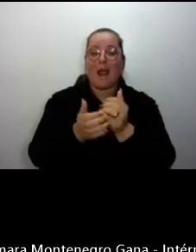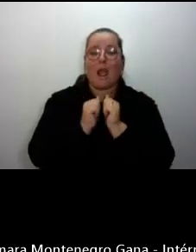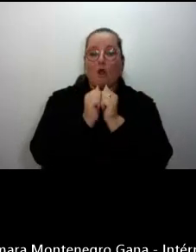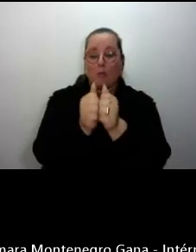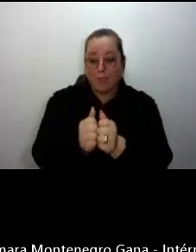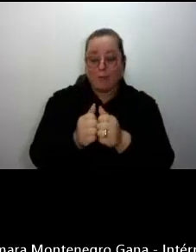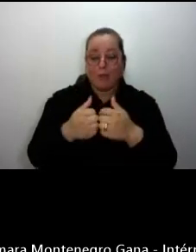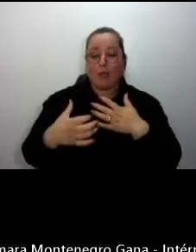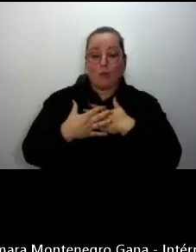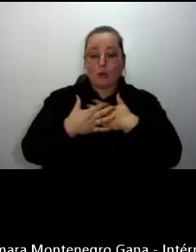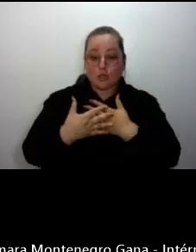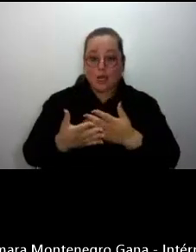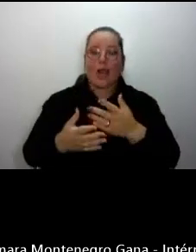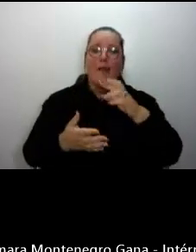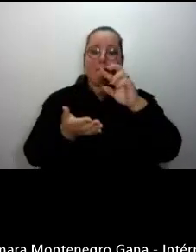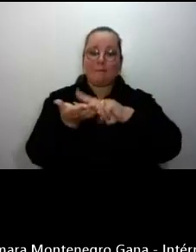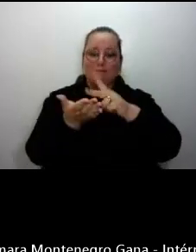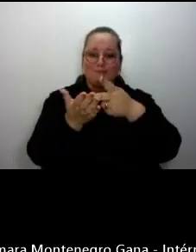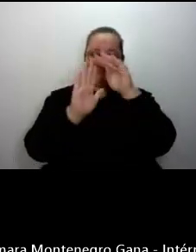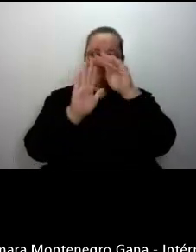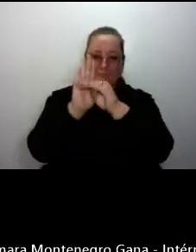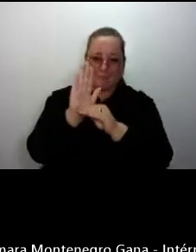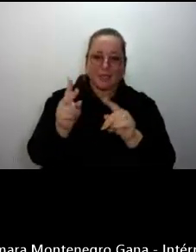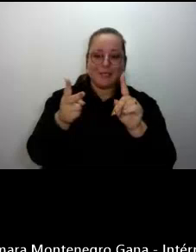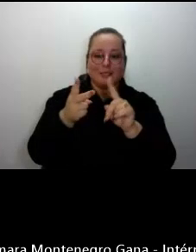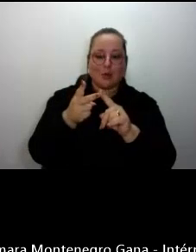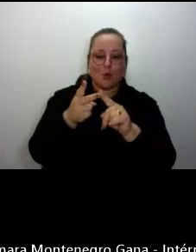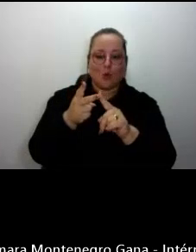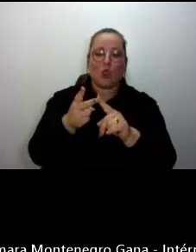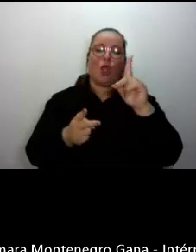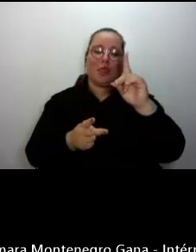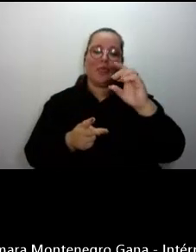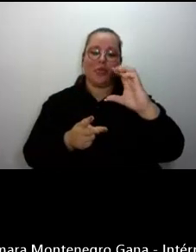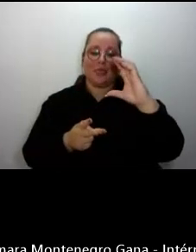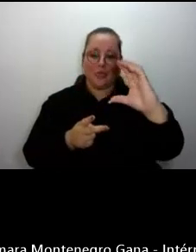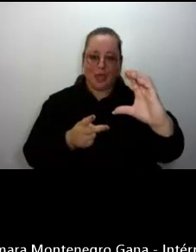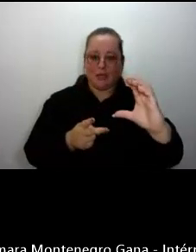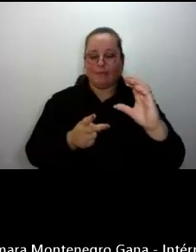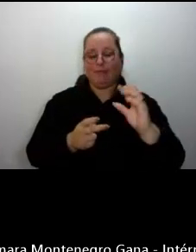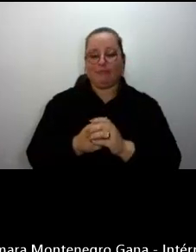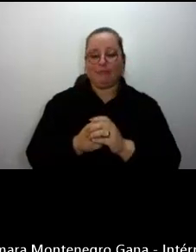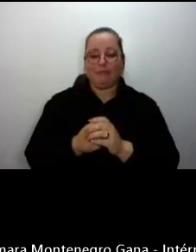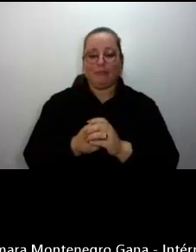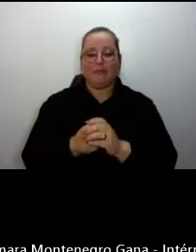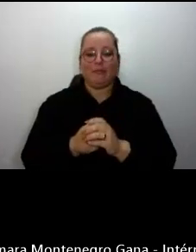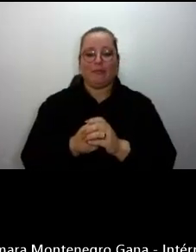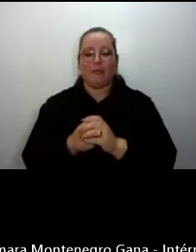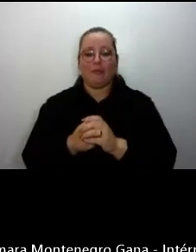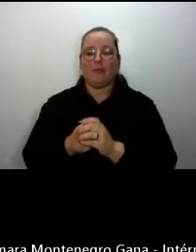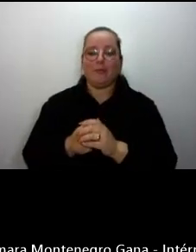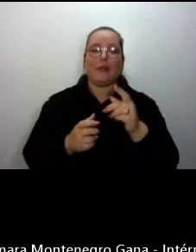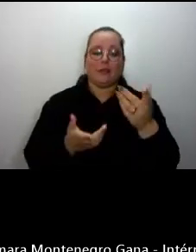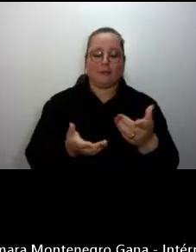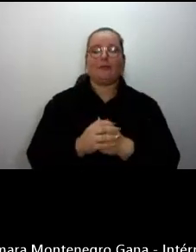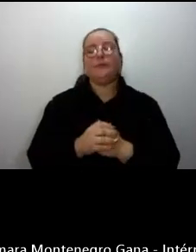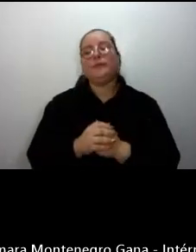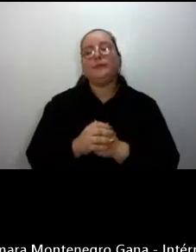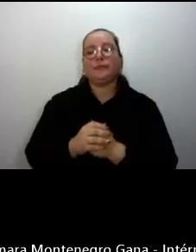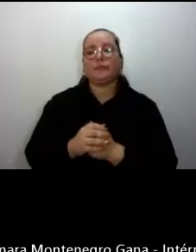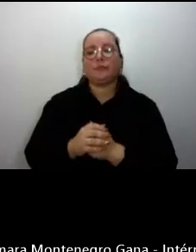conductual, y en segundo lugar, el protocolo de respuesta frente a desregulaciones emocionales y conductuales, más conocido como protocolo DEC,